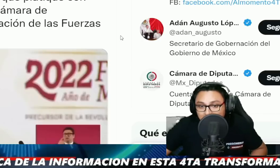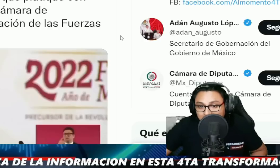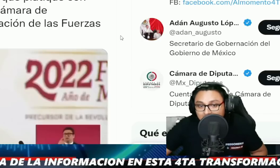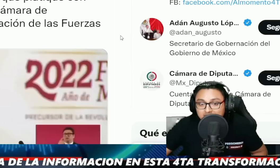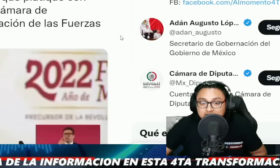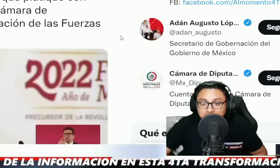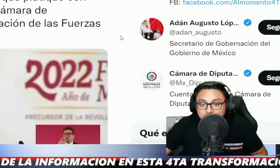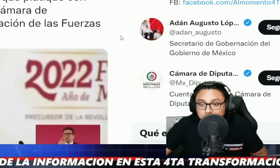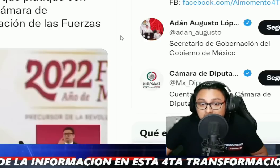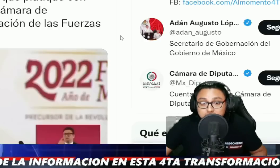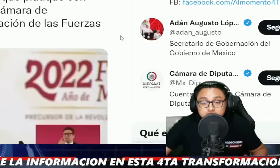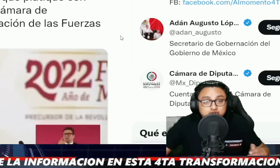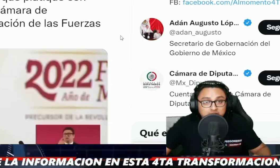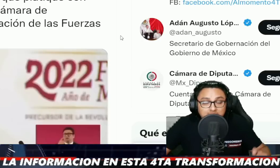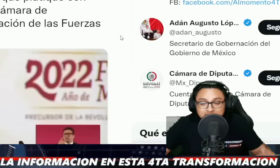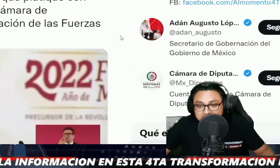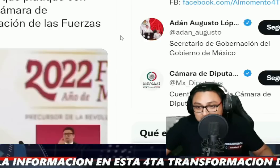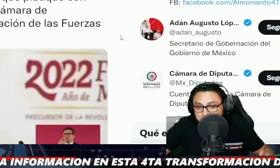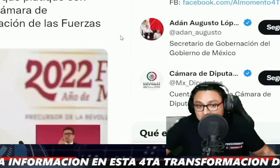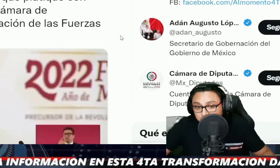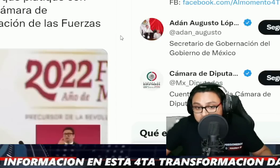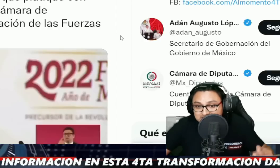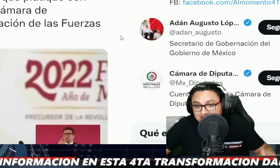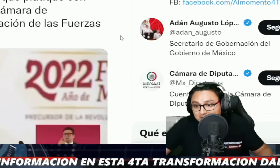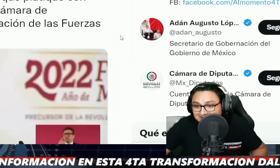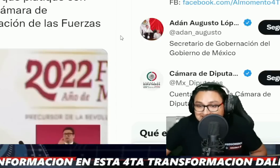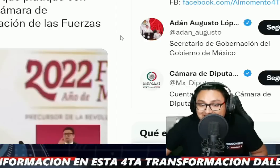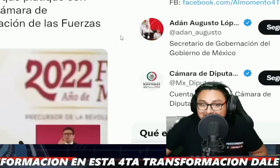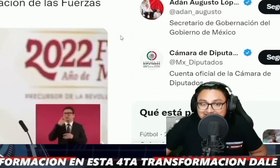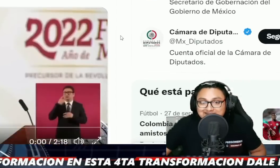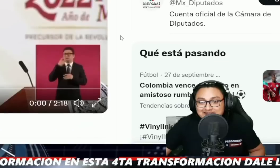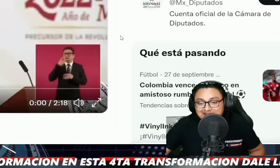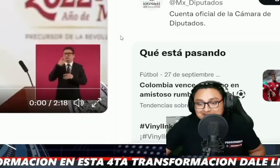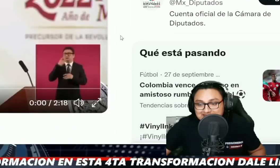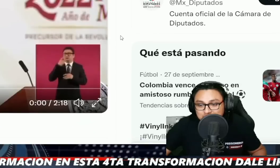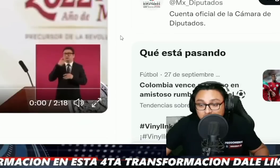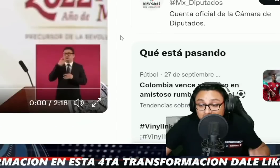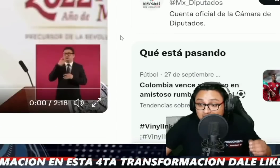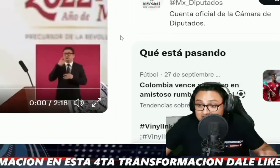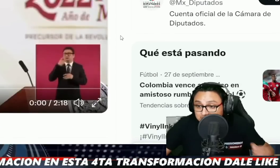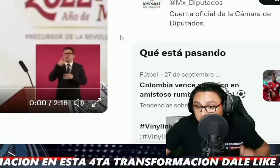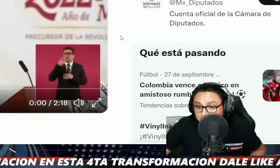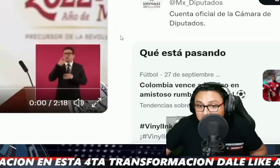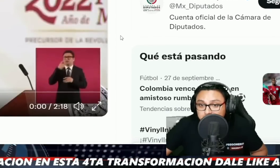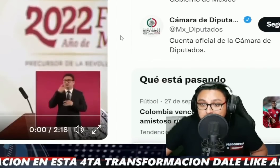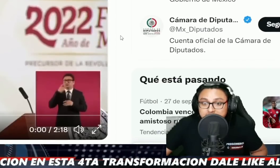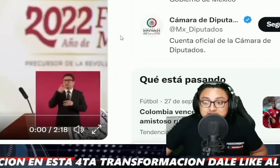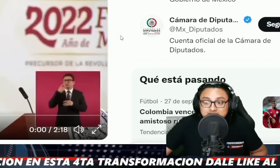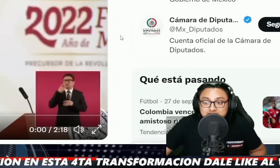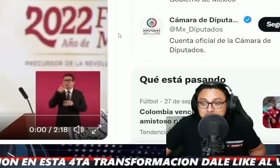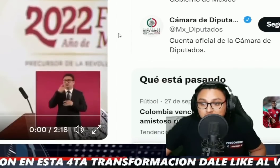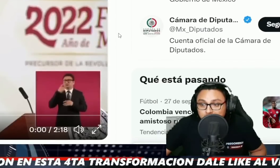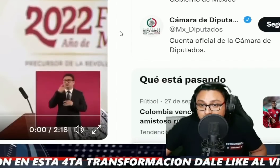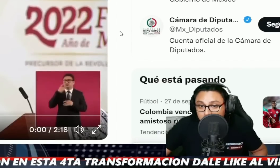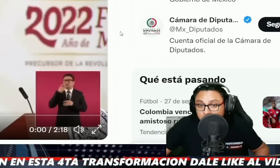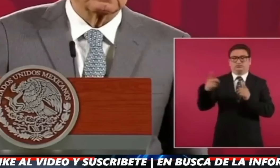de la Cámara de Diputados, sobre la participación de las Fuerzas Armadas en tarea de seguridad. Así fue el batazo del presidente